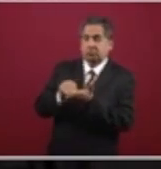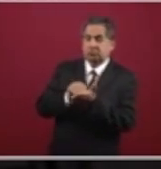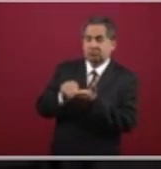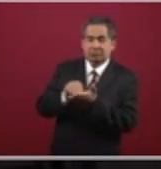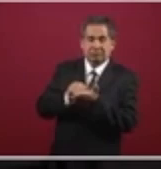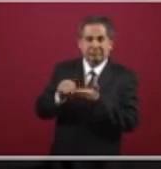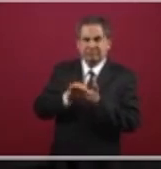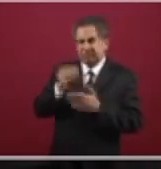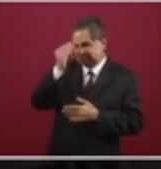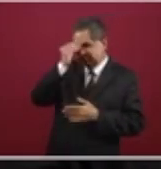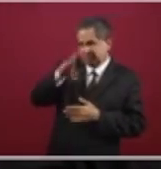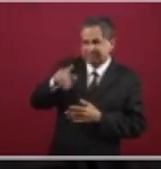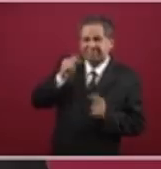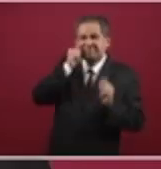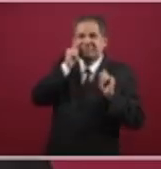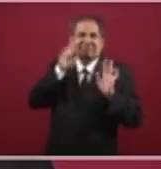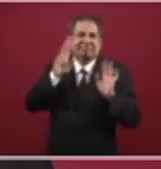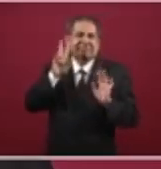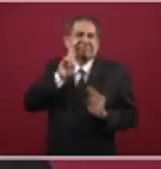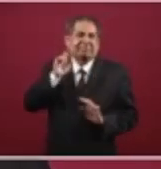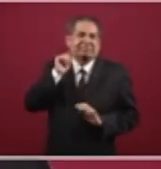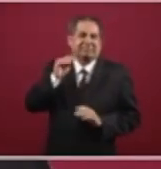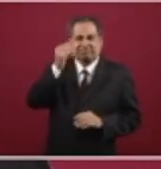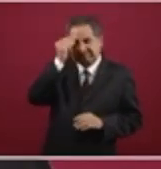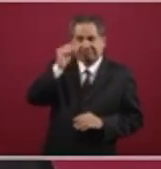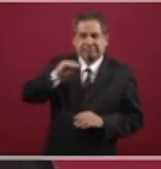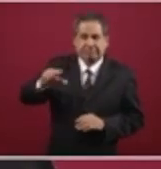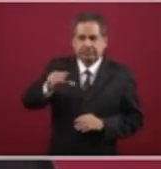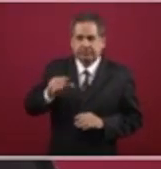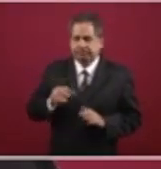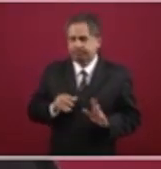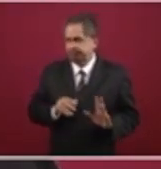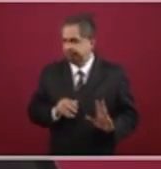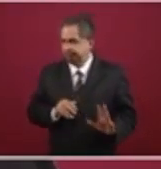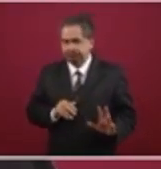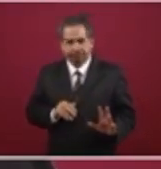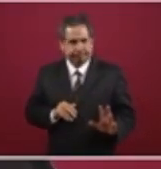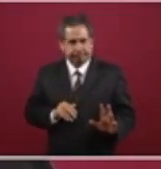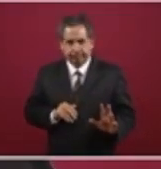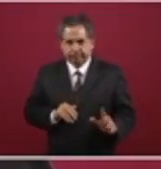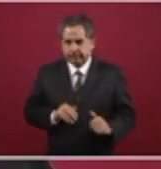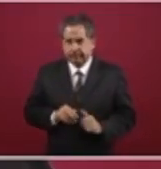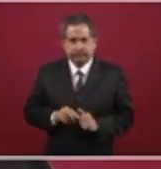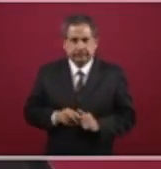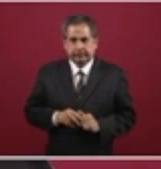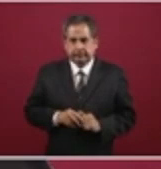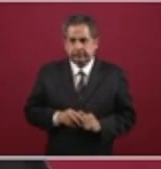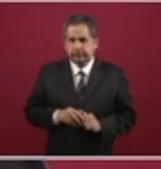había un ambiente podrido, sino que el crimen organizado también tenía el control de algunas de ellas.